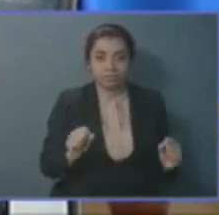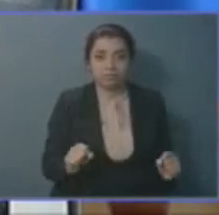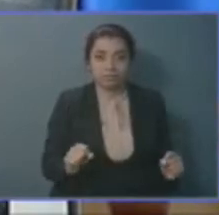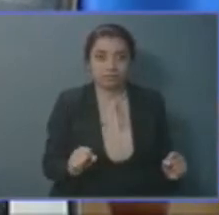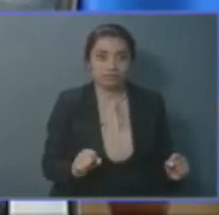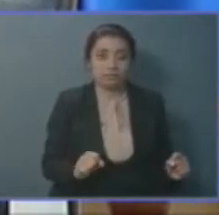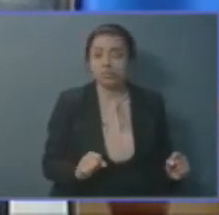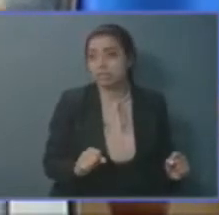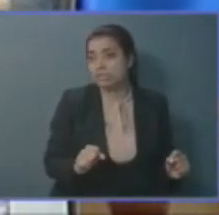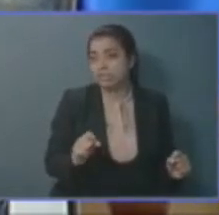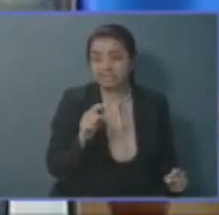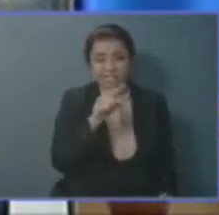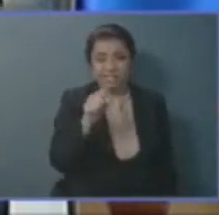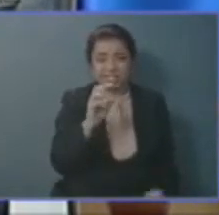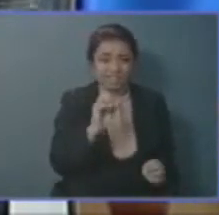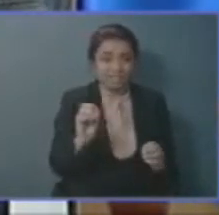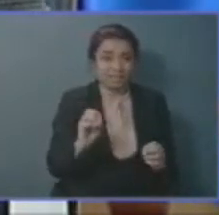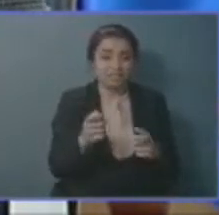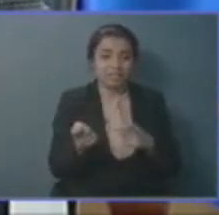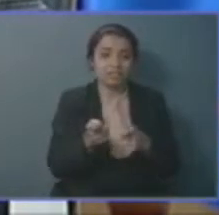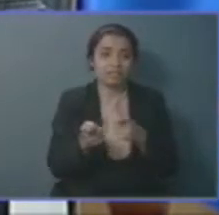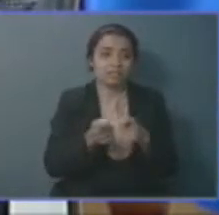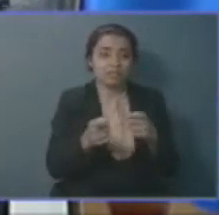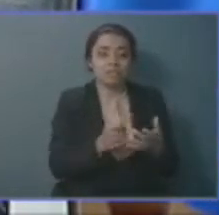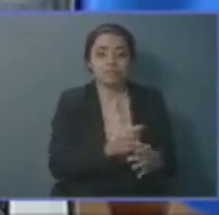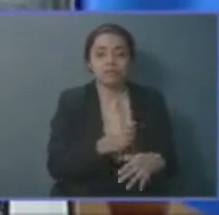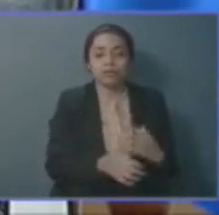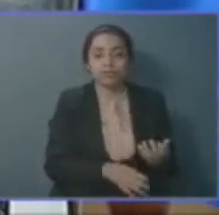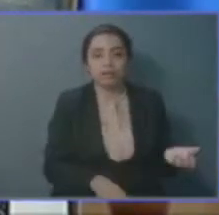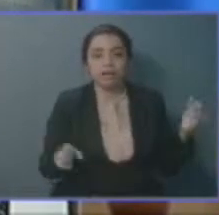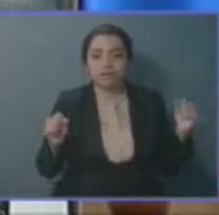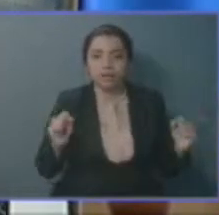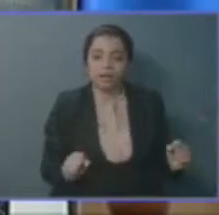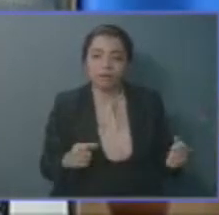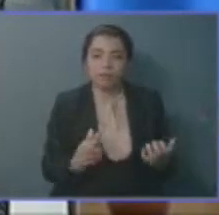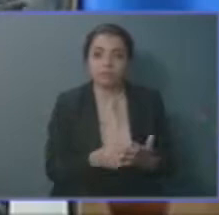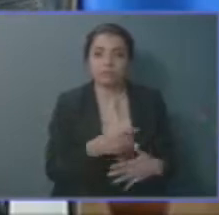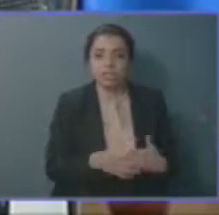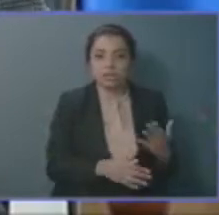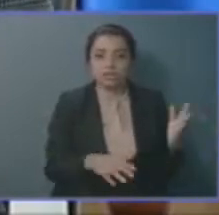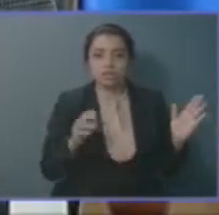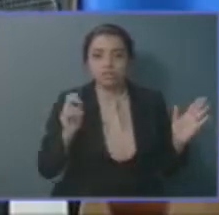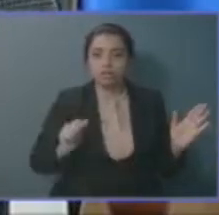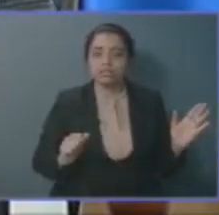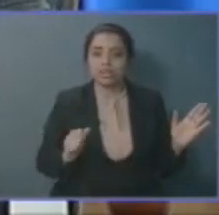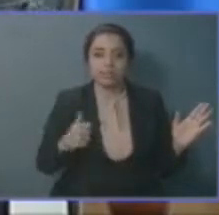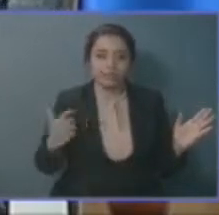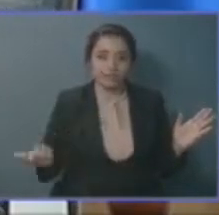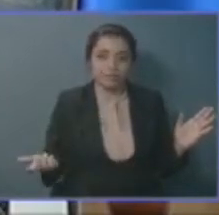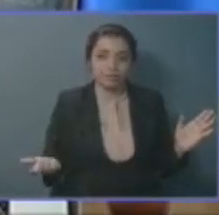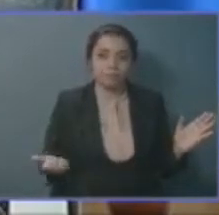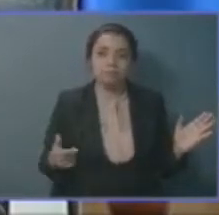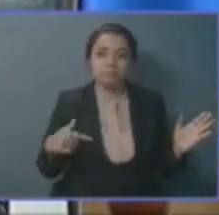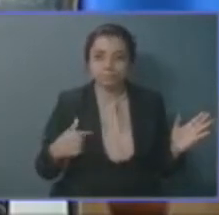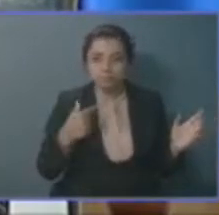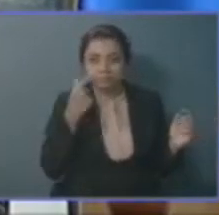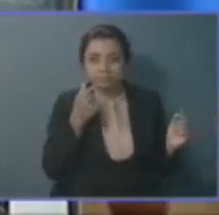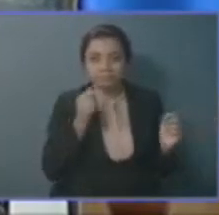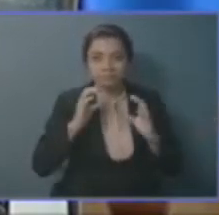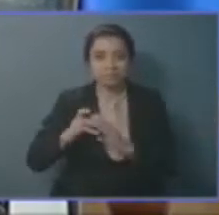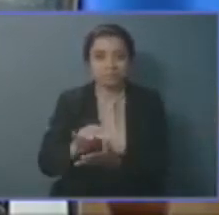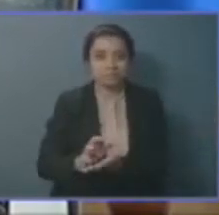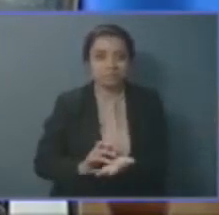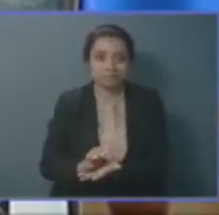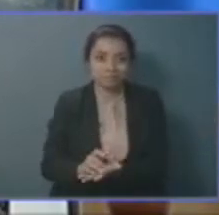exista ningún nivel de control, que se siga desconociendo las atribuciones y las responsabilidades de la Corte de Cuentas de la